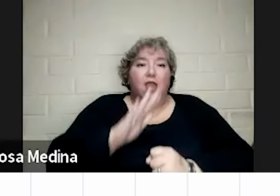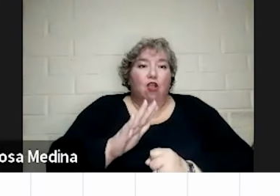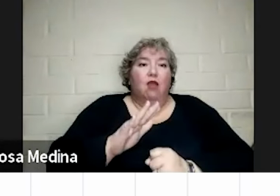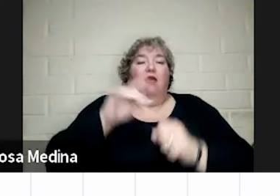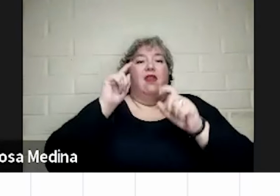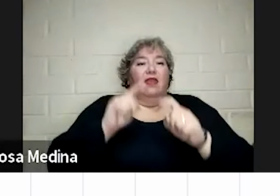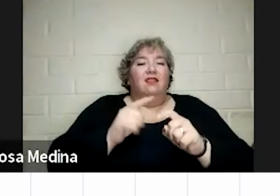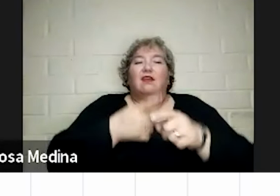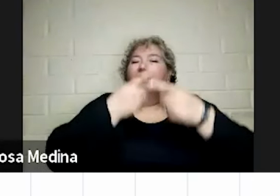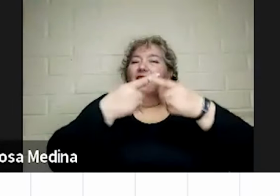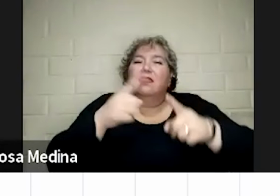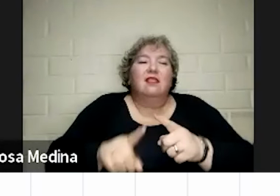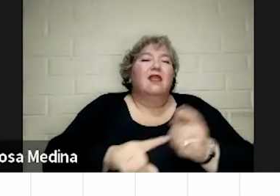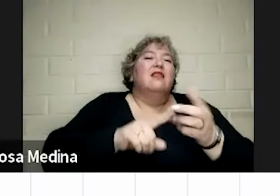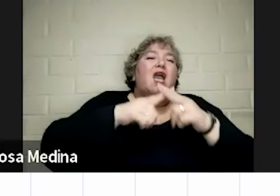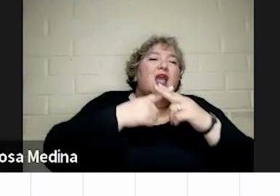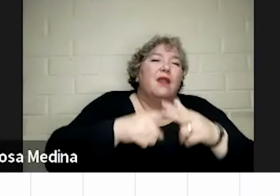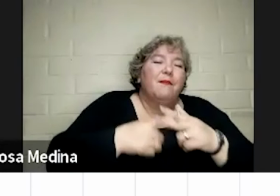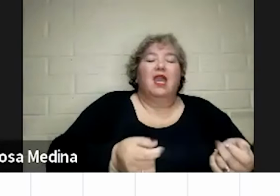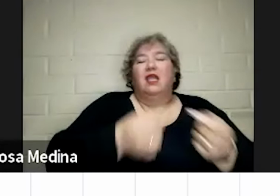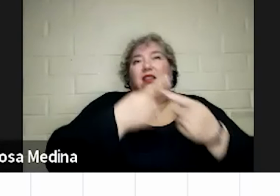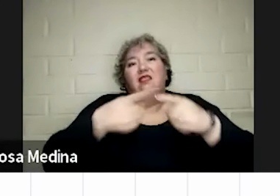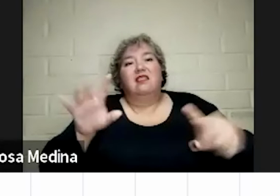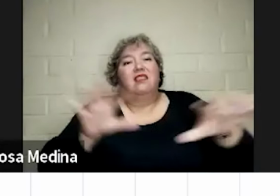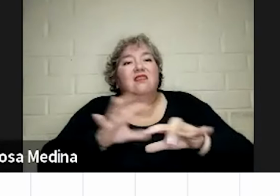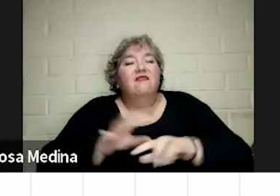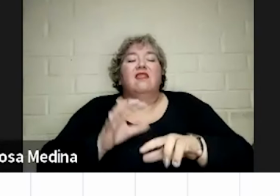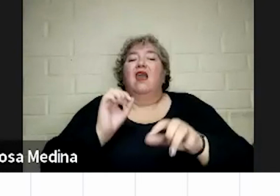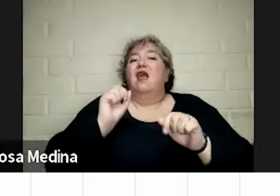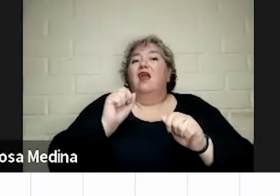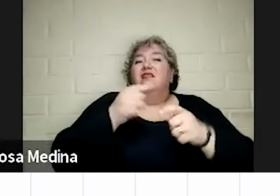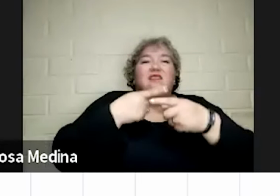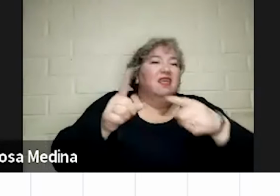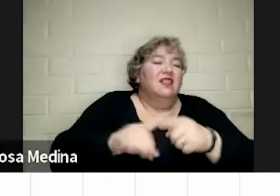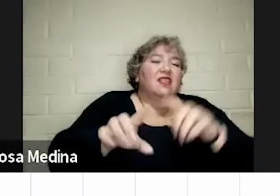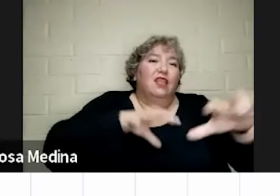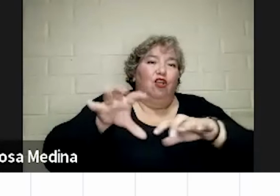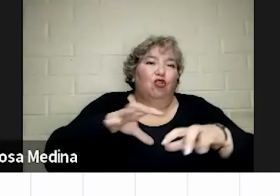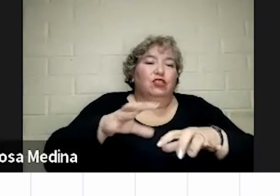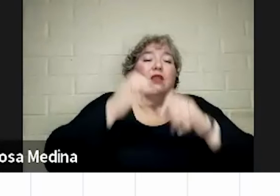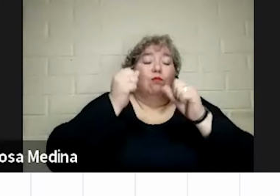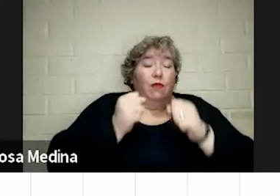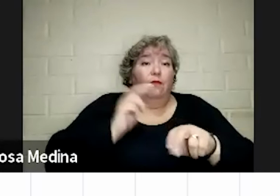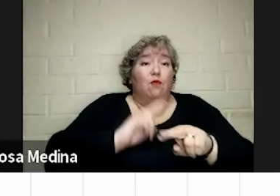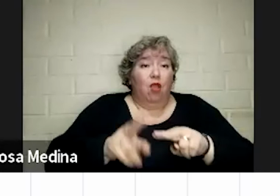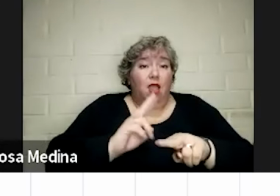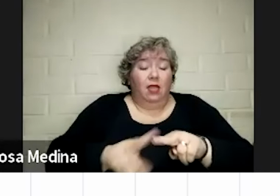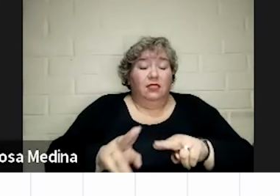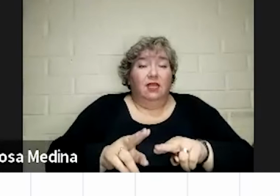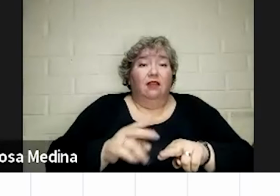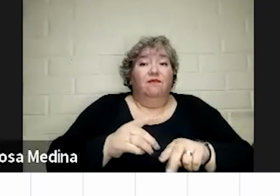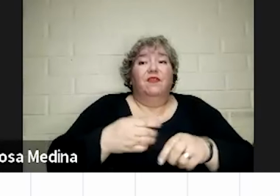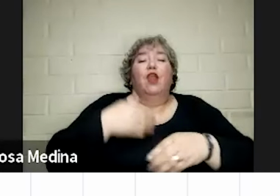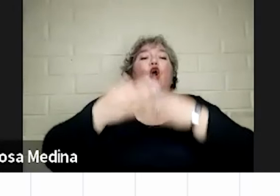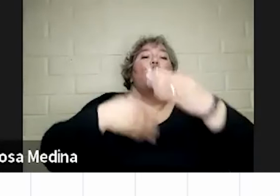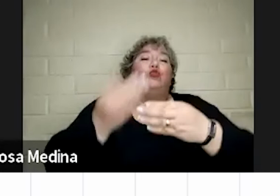distintas herramientas, en base a distintas actividades, ¿cierto? De distintas cosas que podamos hacer, al igual que el resto de los procesos cognitivos.